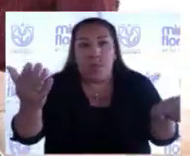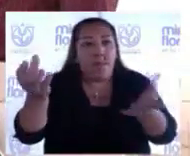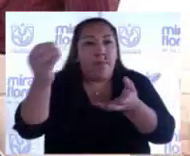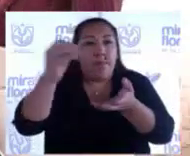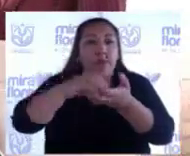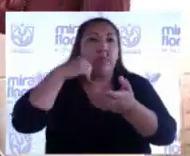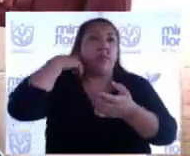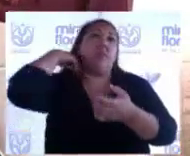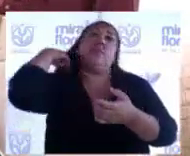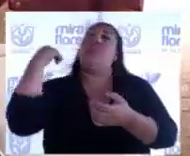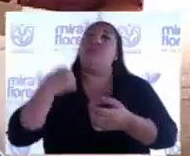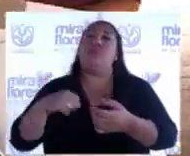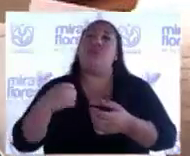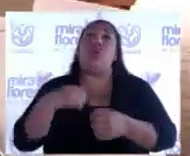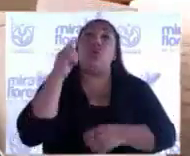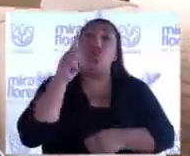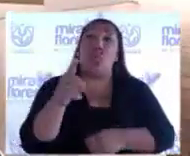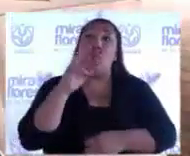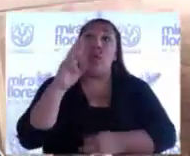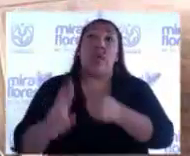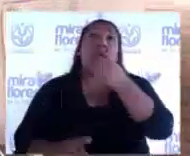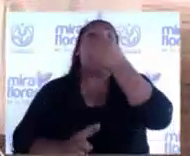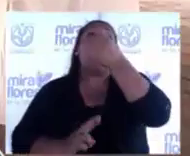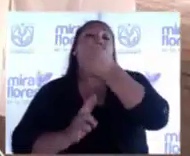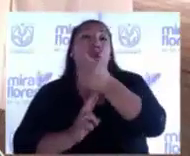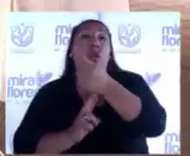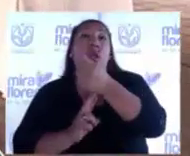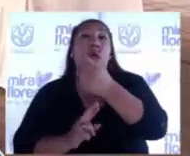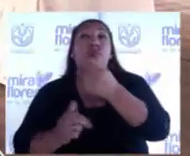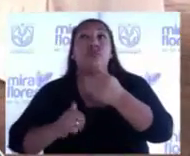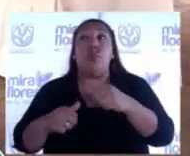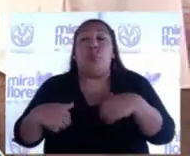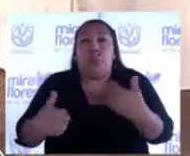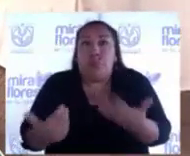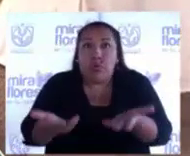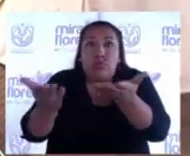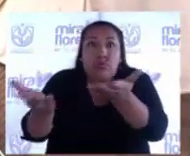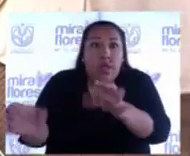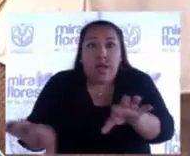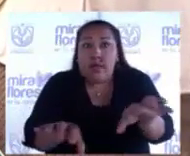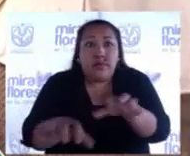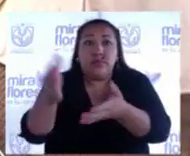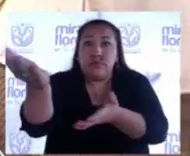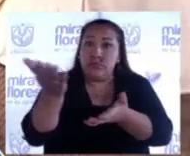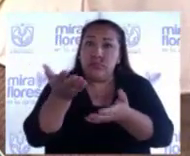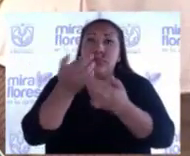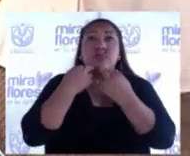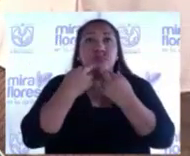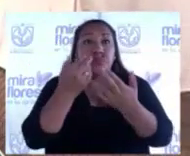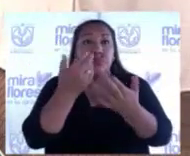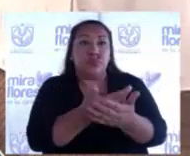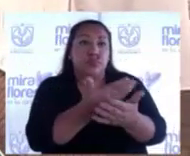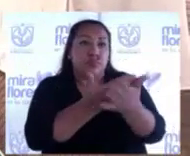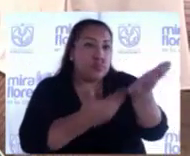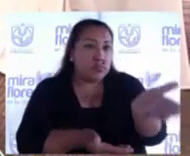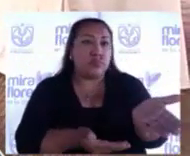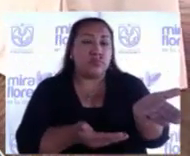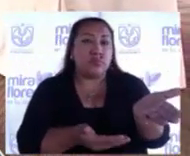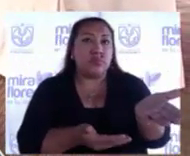Miraflores, usted es un regidor de la Municipalidad de Miraflores, puede hacerlo, lo invito a que lo haga, y acá hay una respuesta,